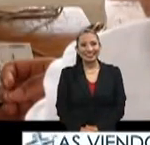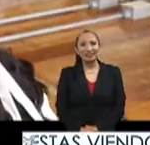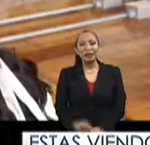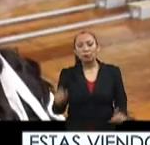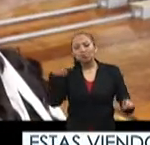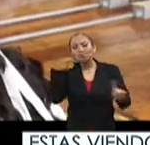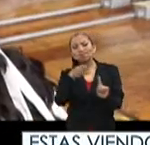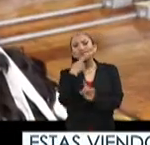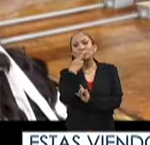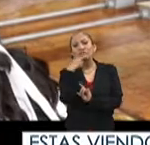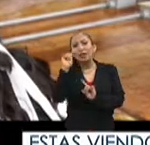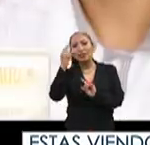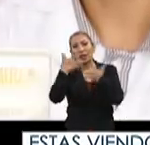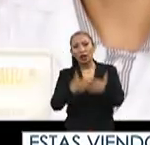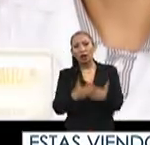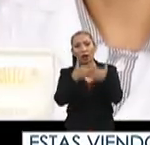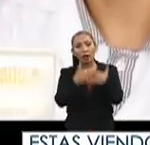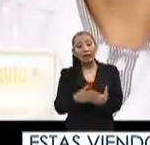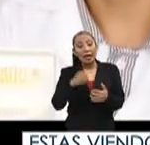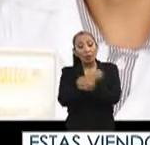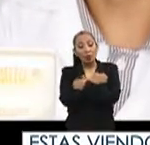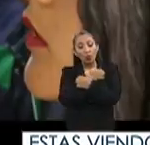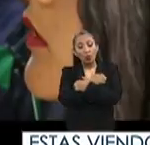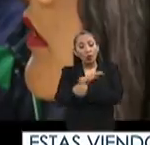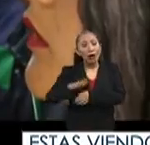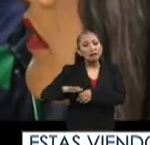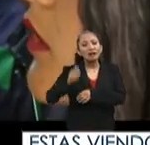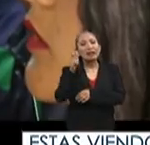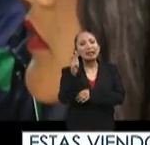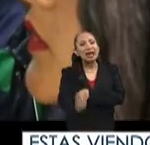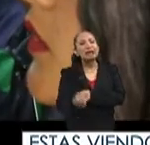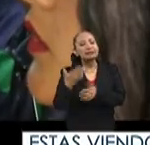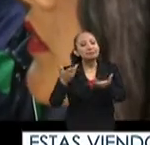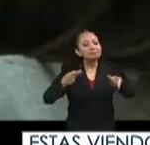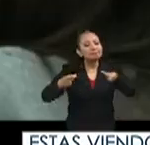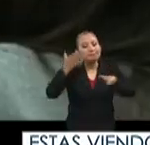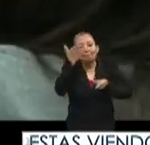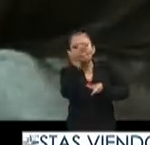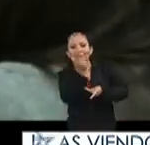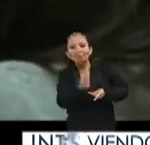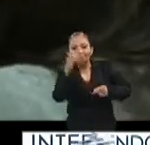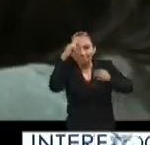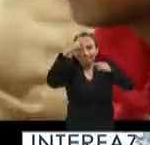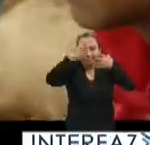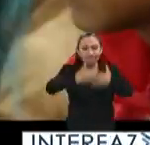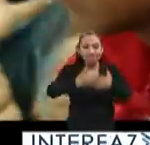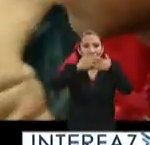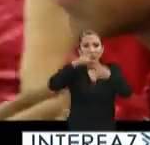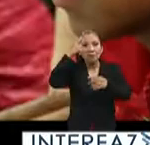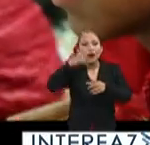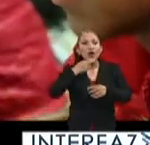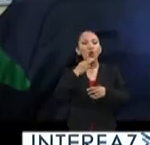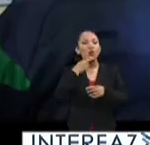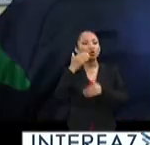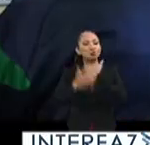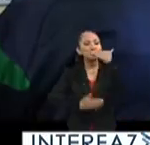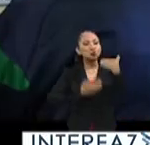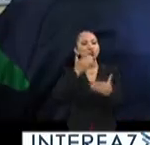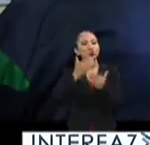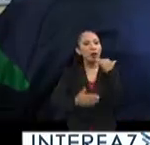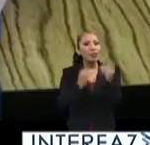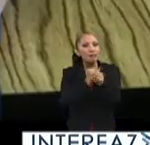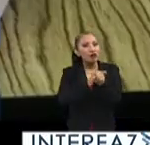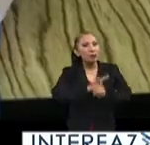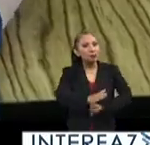El reto del uso de la tecnología en la educación consiste en desarrollar habilidades de pensamiento para el manejo y procesamiento